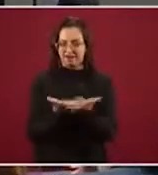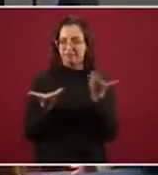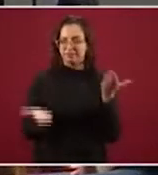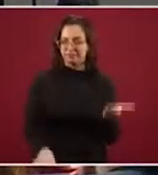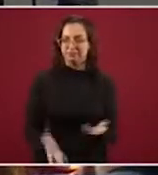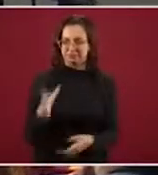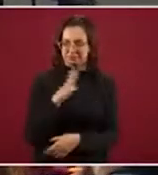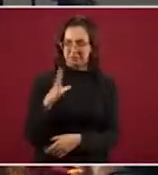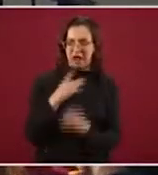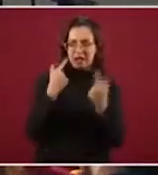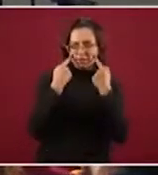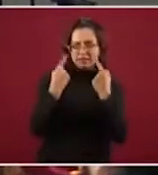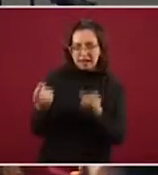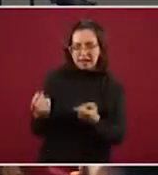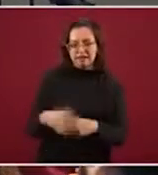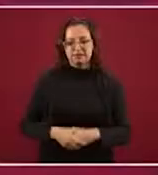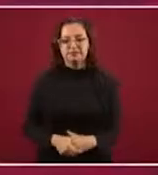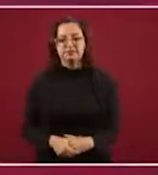proceso.